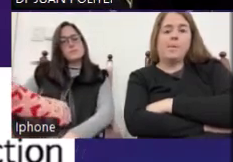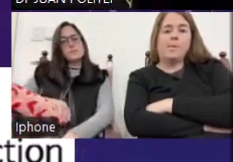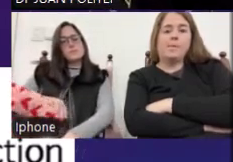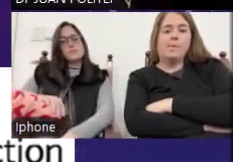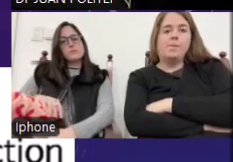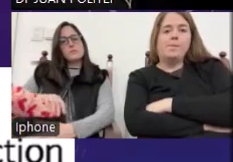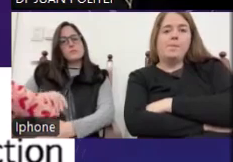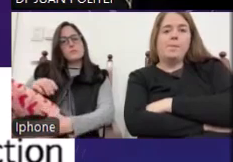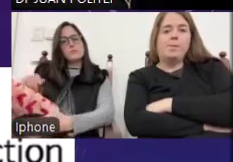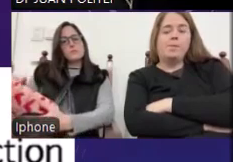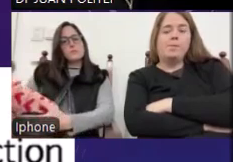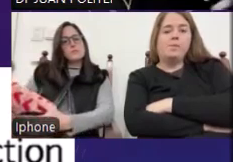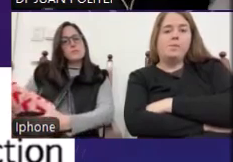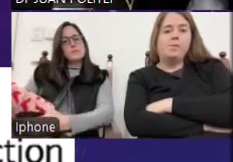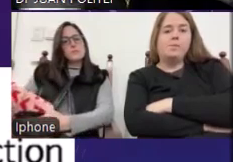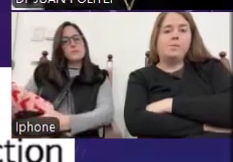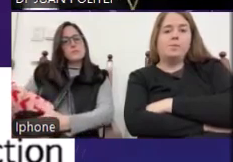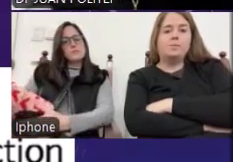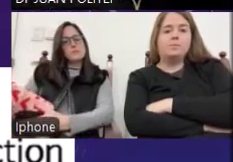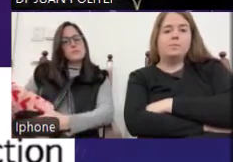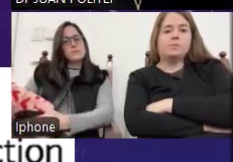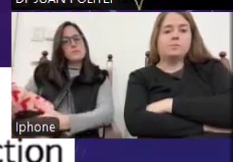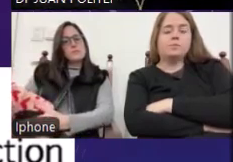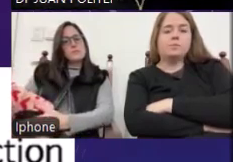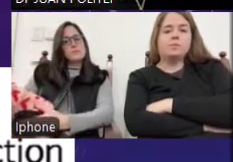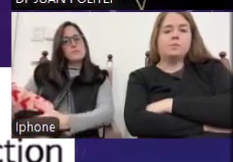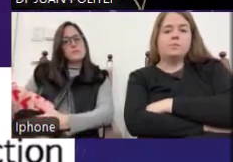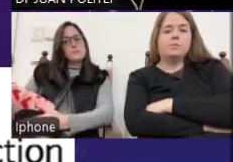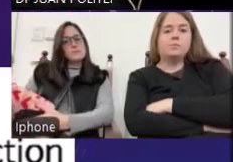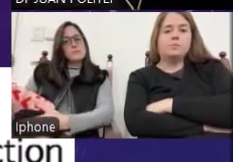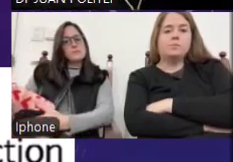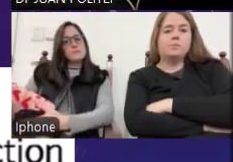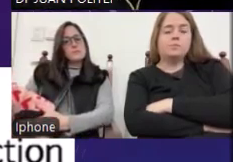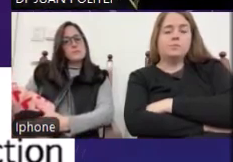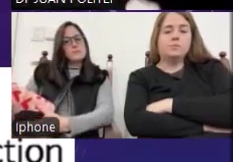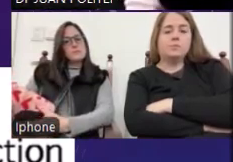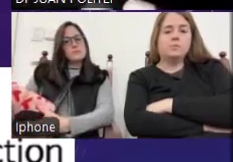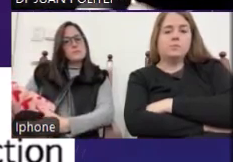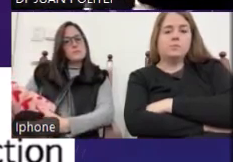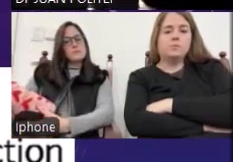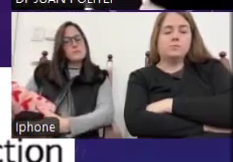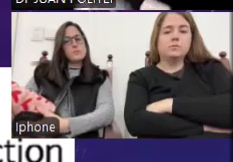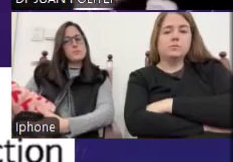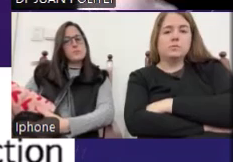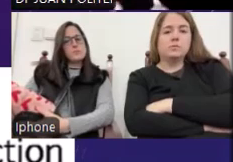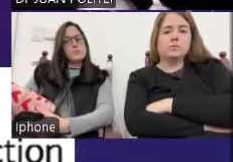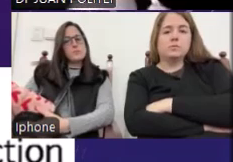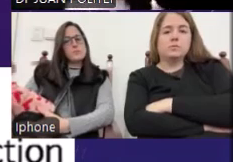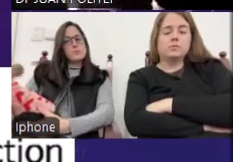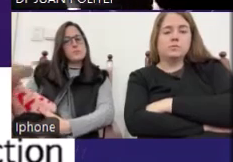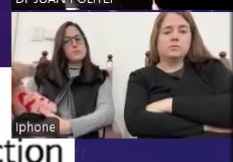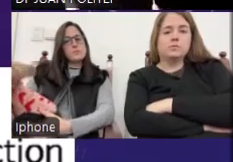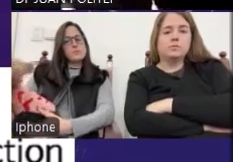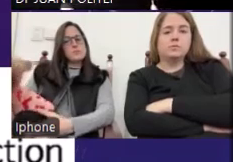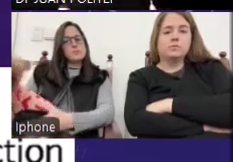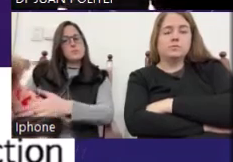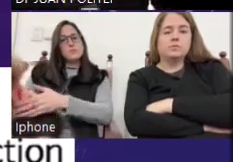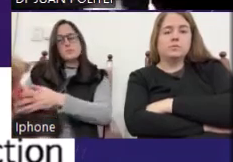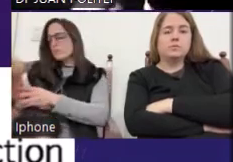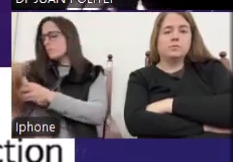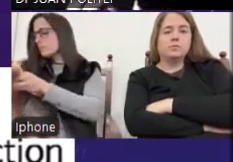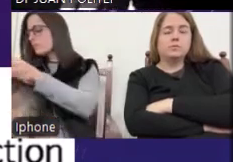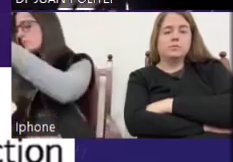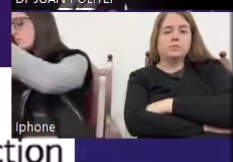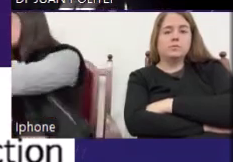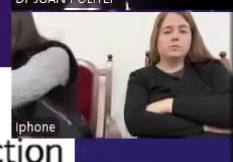se llena de agua y rebalsa, eso es la grasa que se acumula. La terapia de reemplazo enzimático, la alfa o la beta,